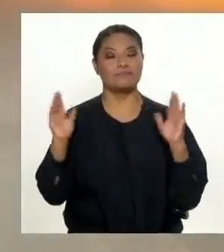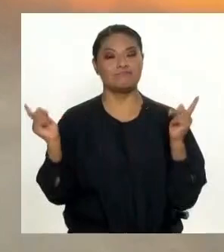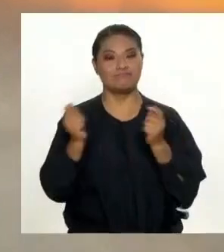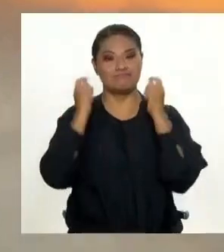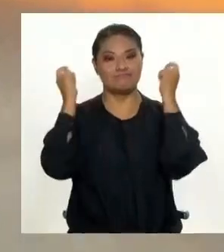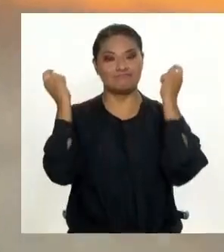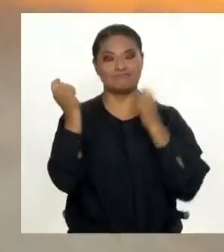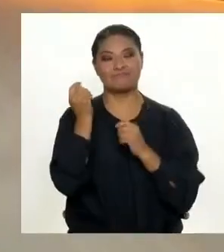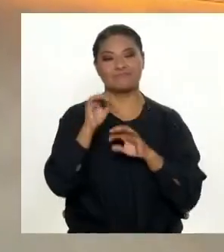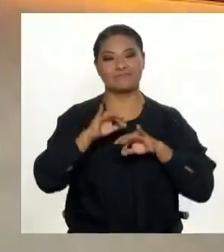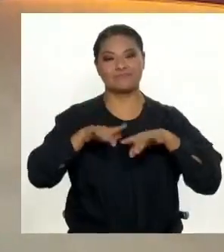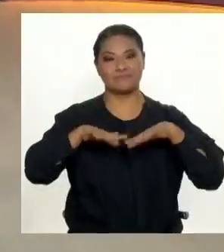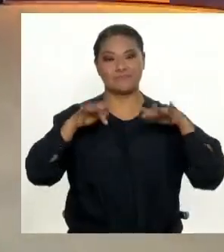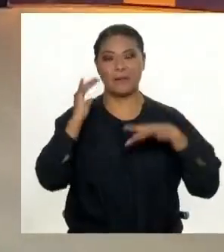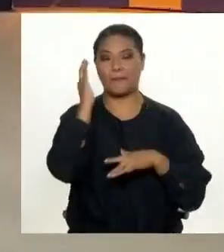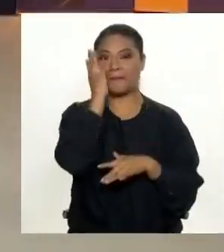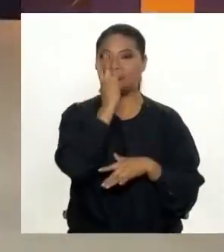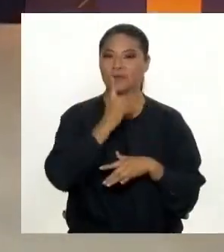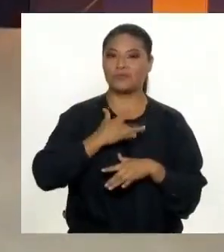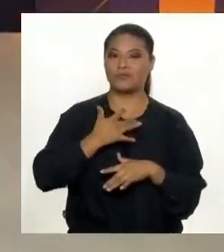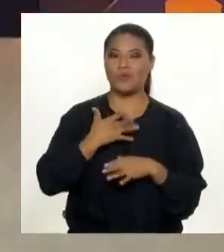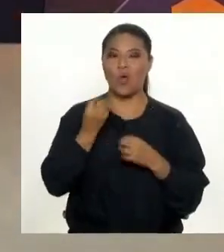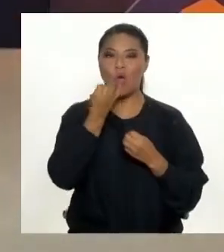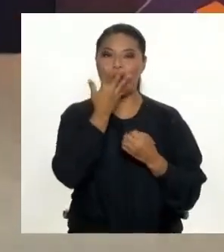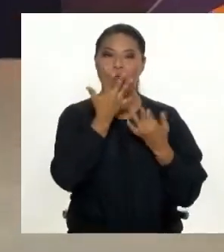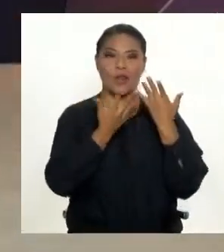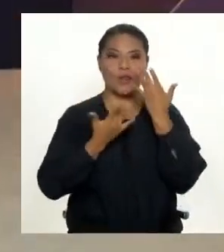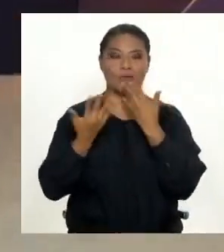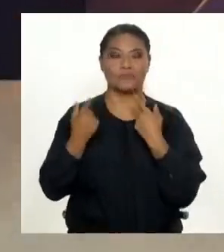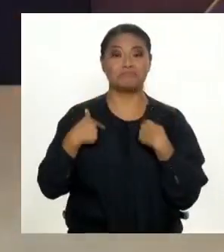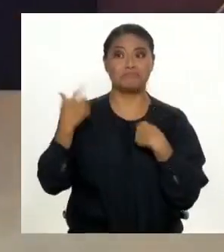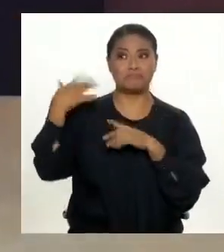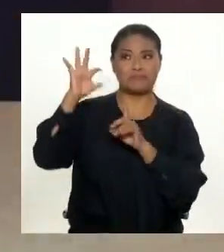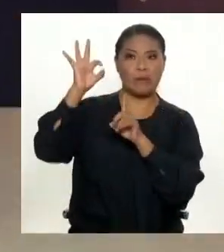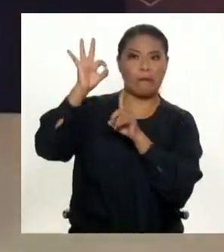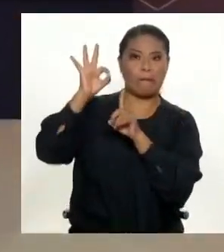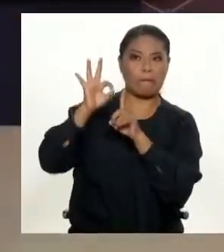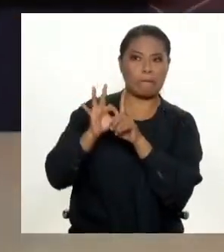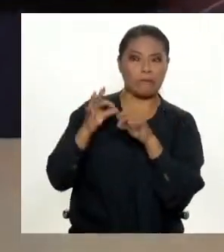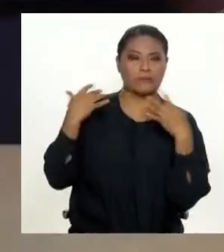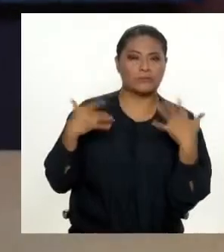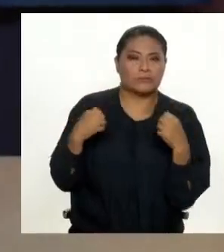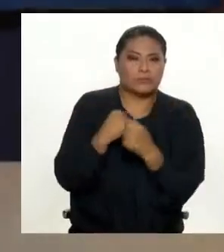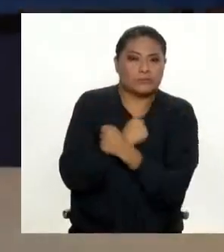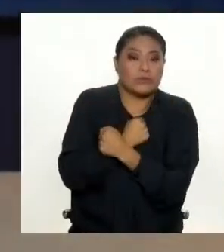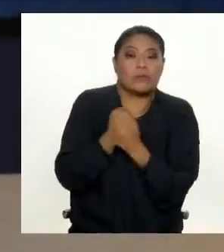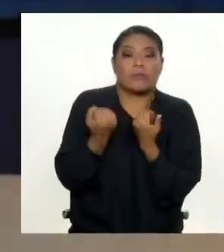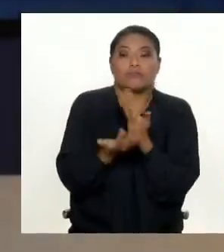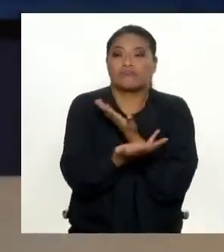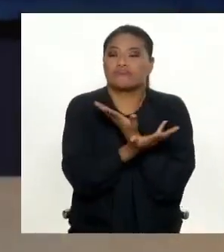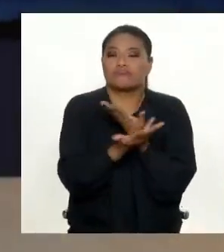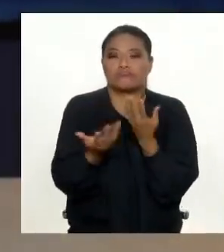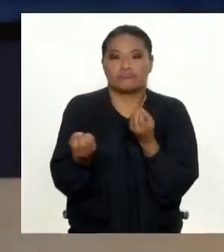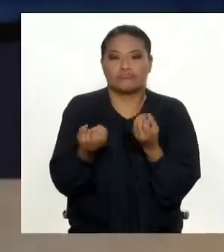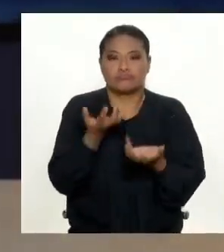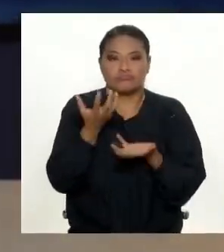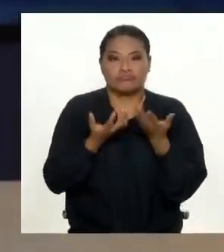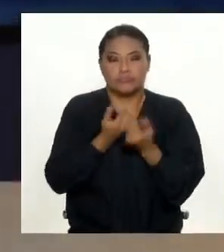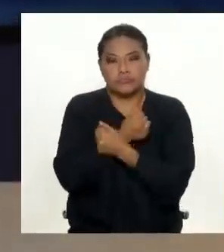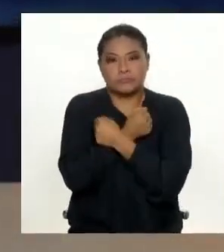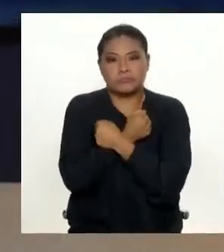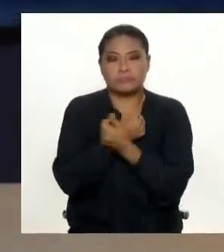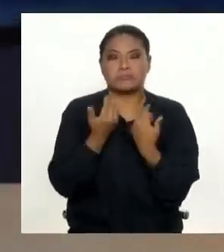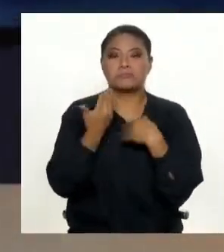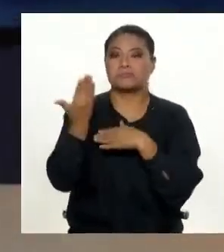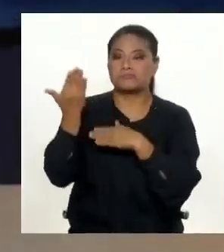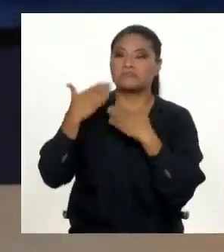maravillosa, hermosa, contagia en realidad. 8 grados, pero estoy seguro que la noche está caliente en el Cusco, así que muchísimas gracias, Maffer, por eso, y si